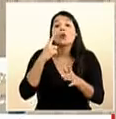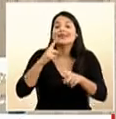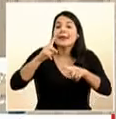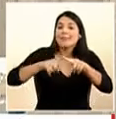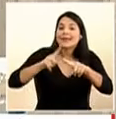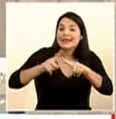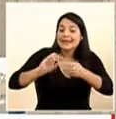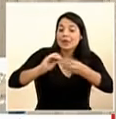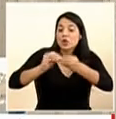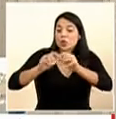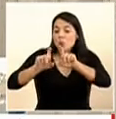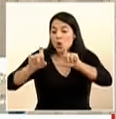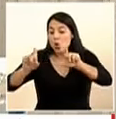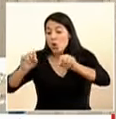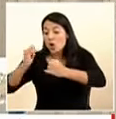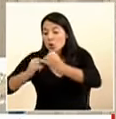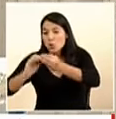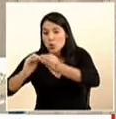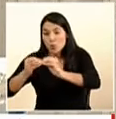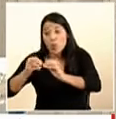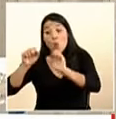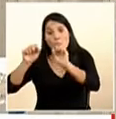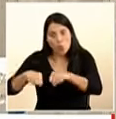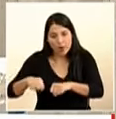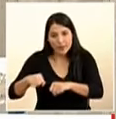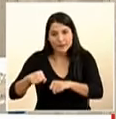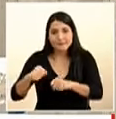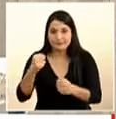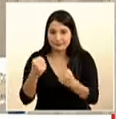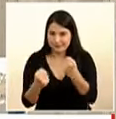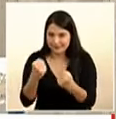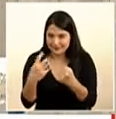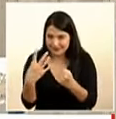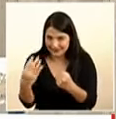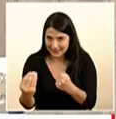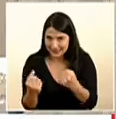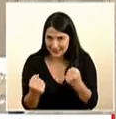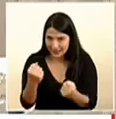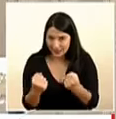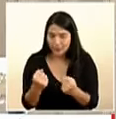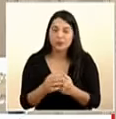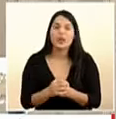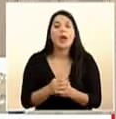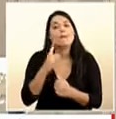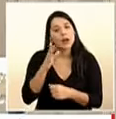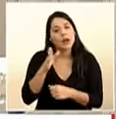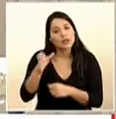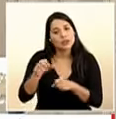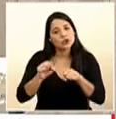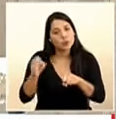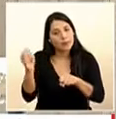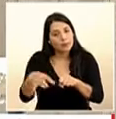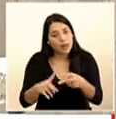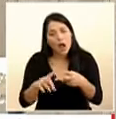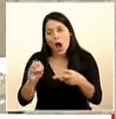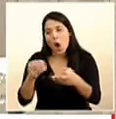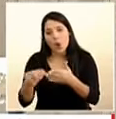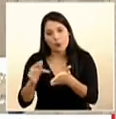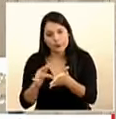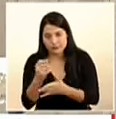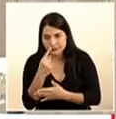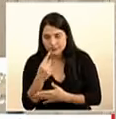restricción por placas y yo quiero llamar la atención también a cabe reforzar lo que más más ha dicho el señor presidente en el